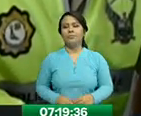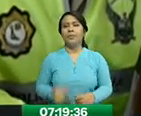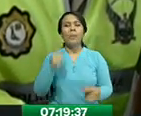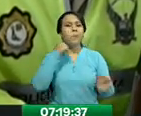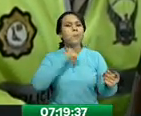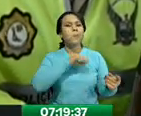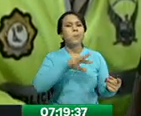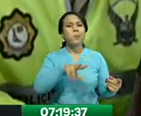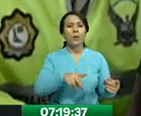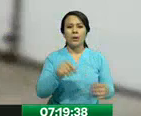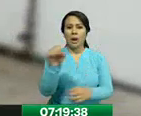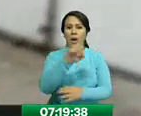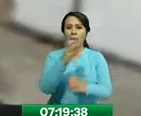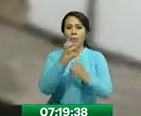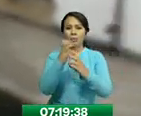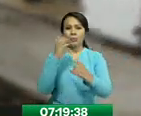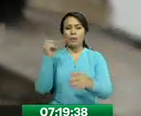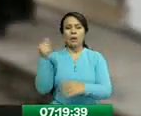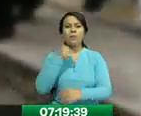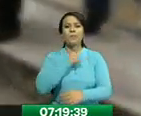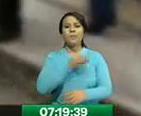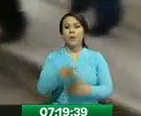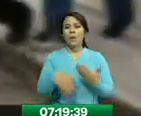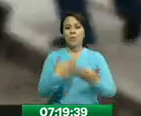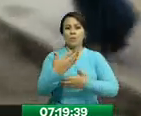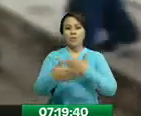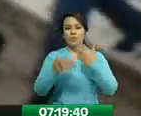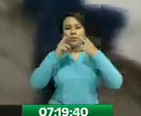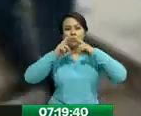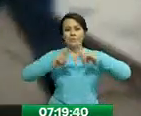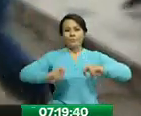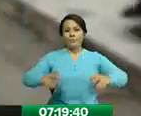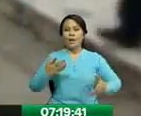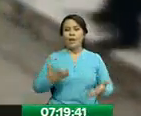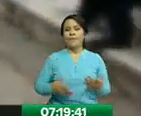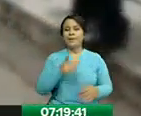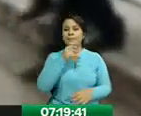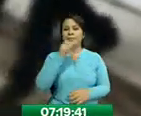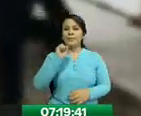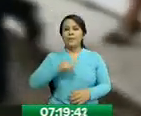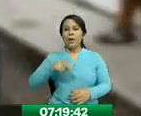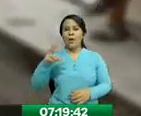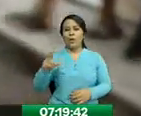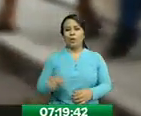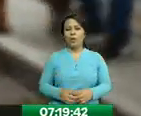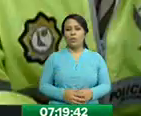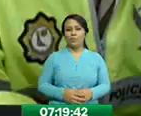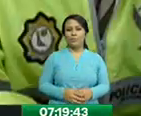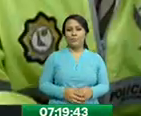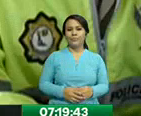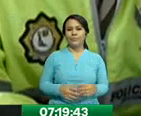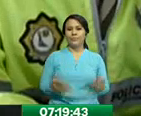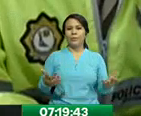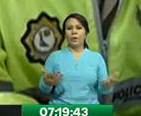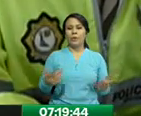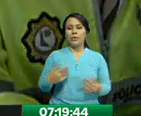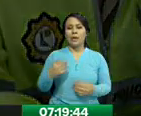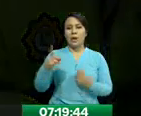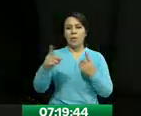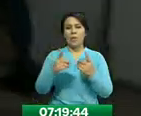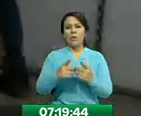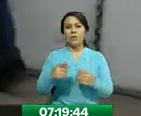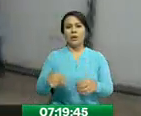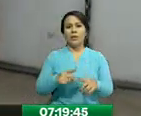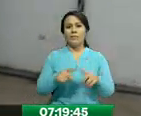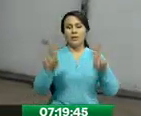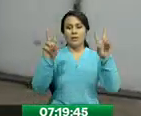posiblemente con el avance de las investigaciones podríamos determinar si existe alguna vinculación relacionada con algún evento.